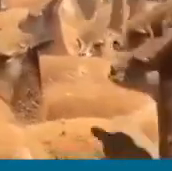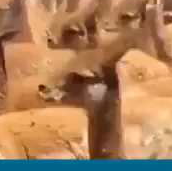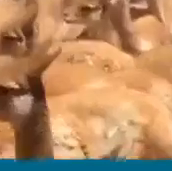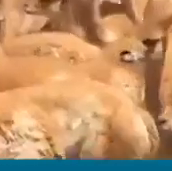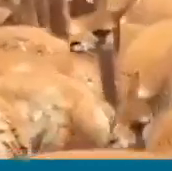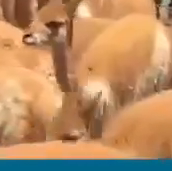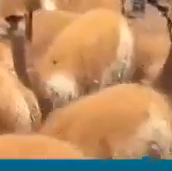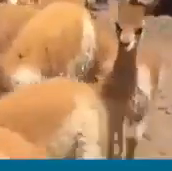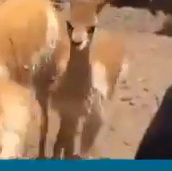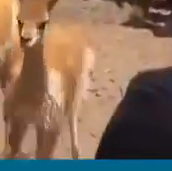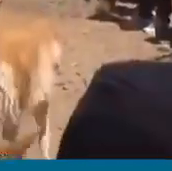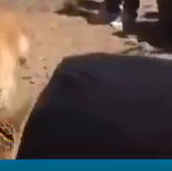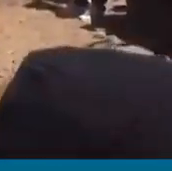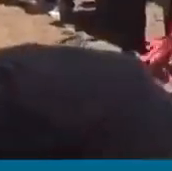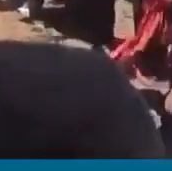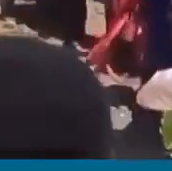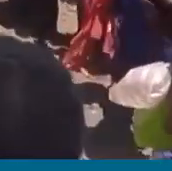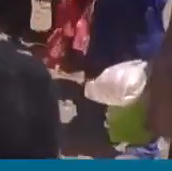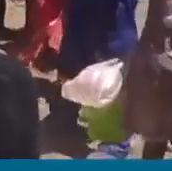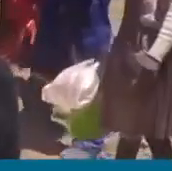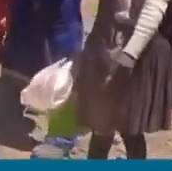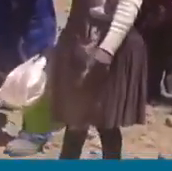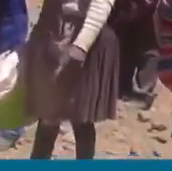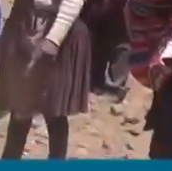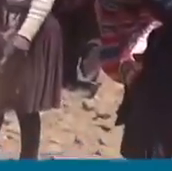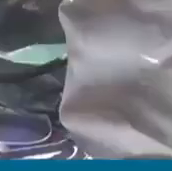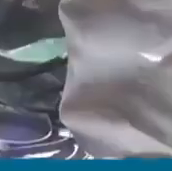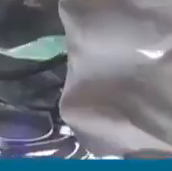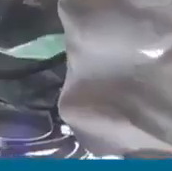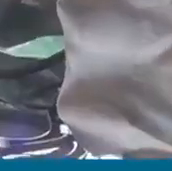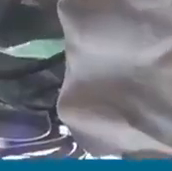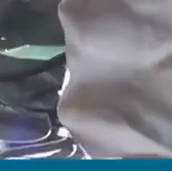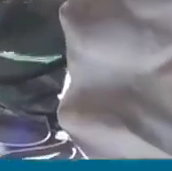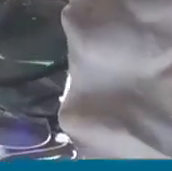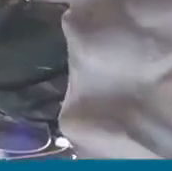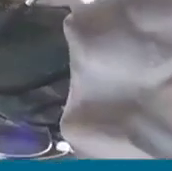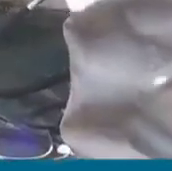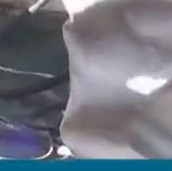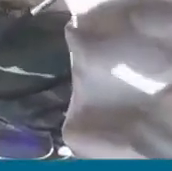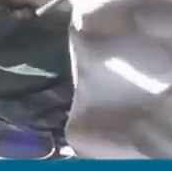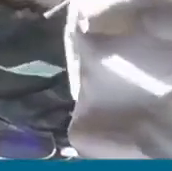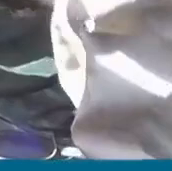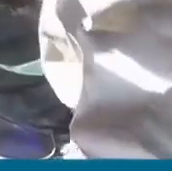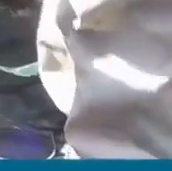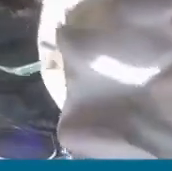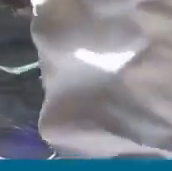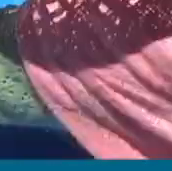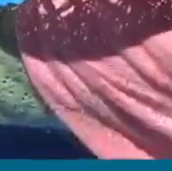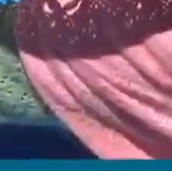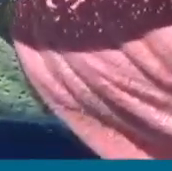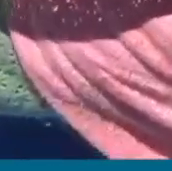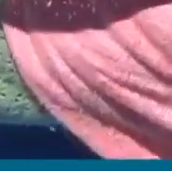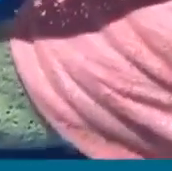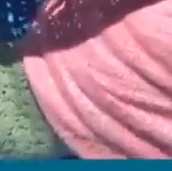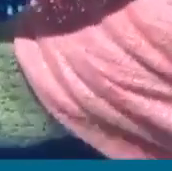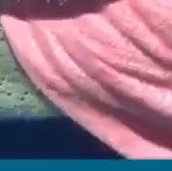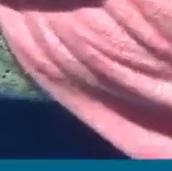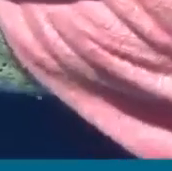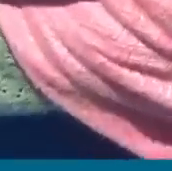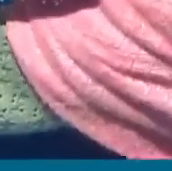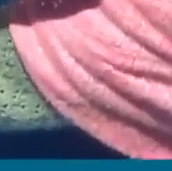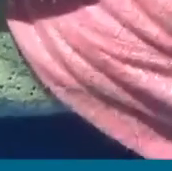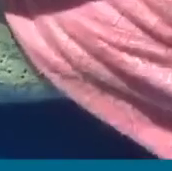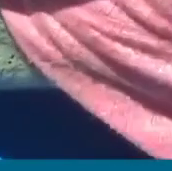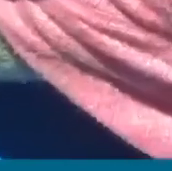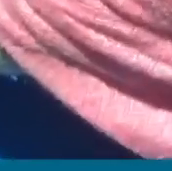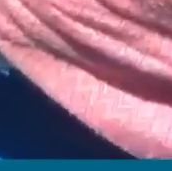de unidades de camélidos de llamas. Alpacas estamos hablando menos de 1 millón. La